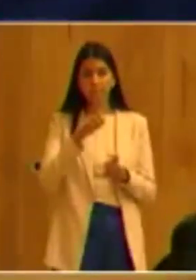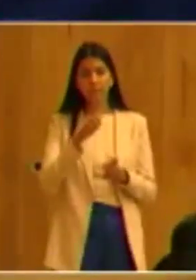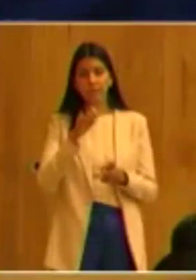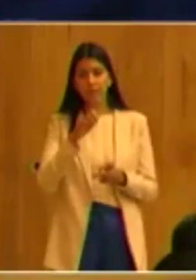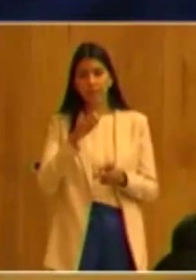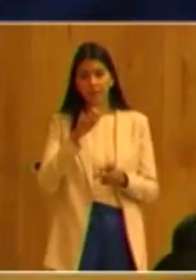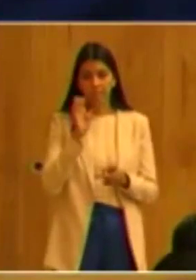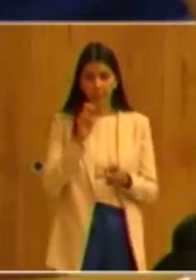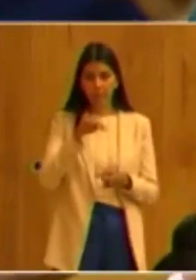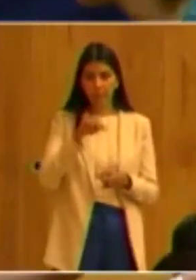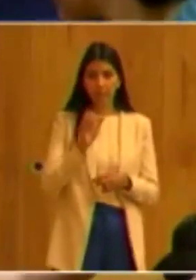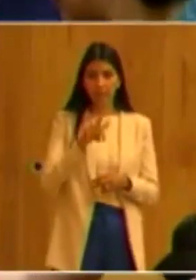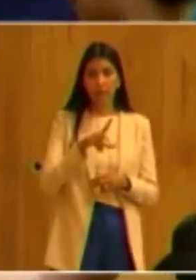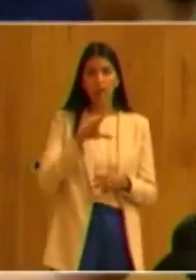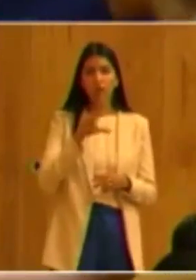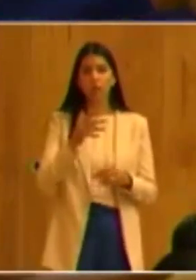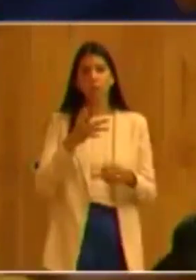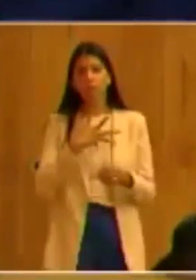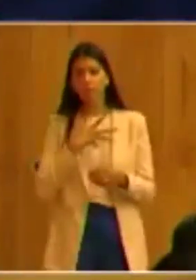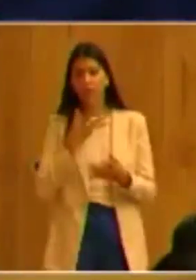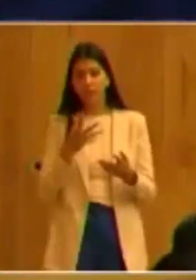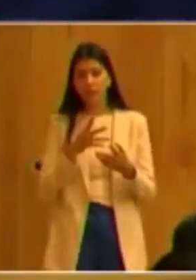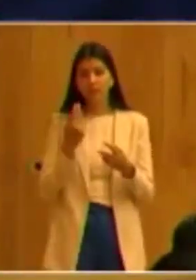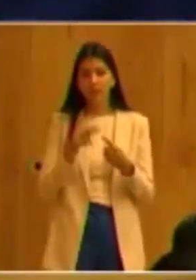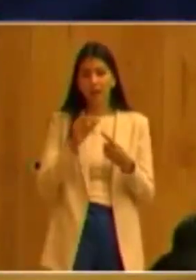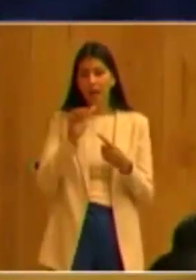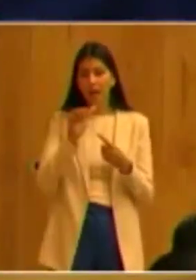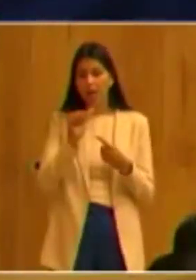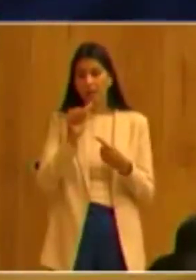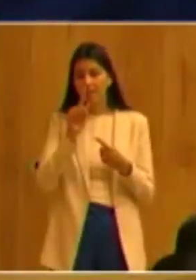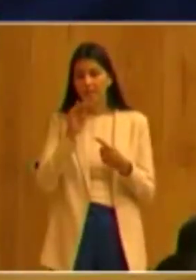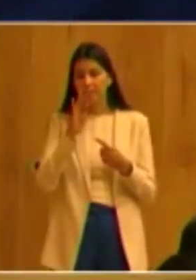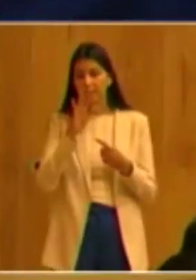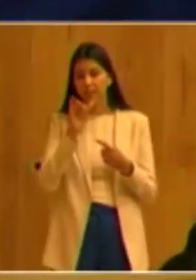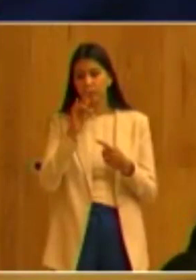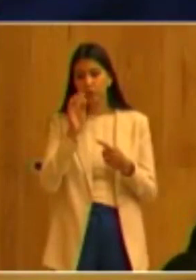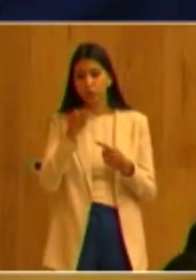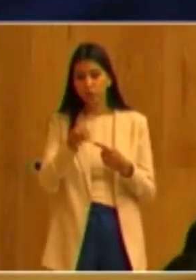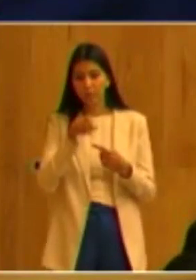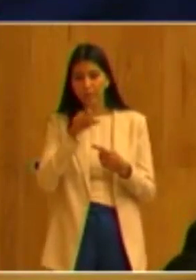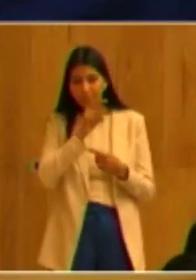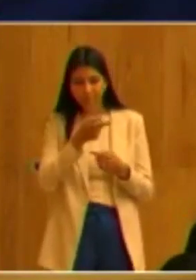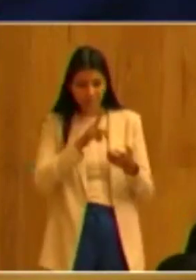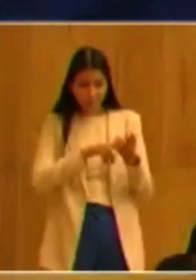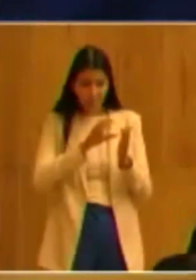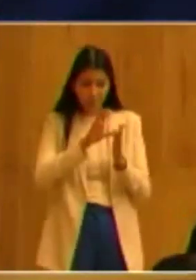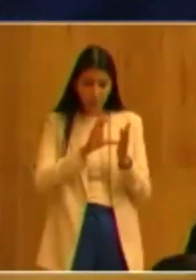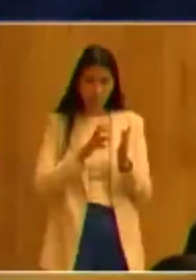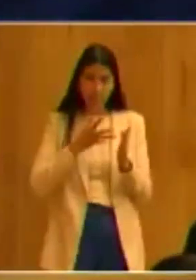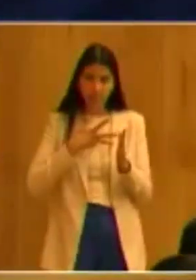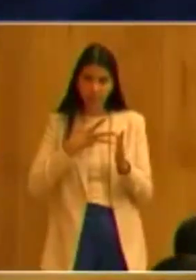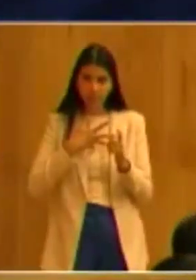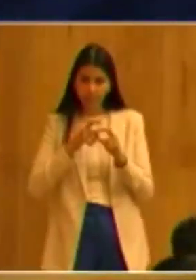haya actualizado la prescripción de la misma. Nuestro código trae una cláusula